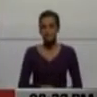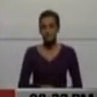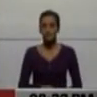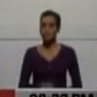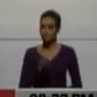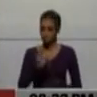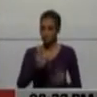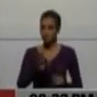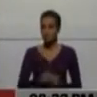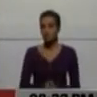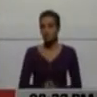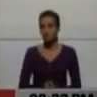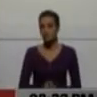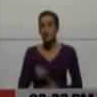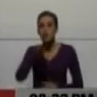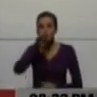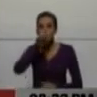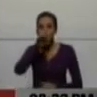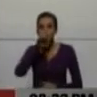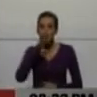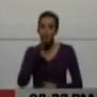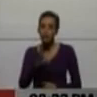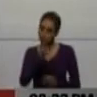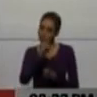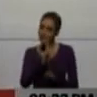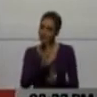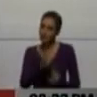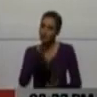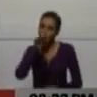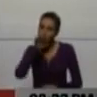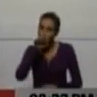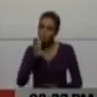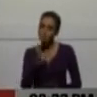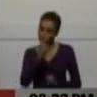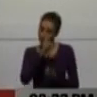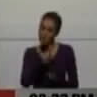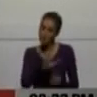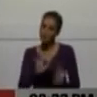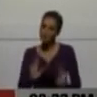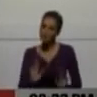Conste. A los cachorros. Me refiero a los cachorros, María.